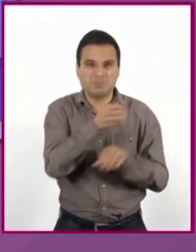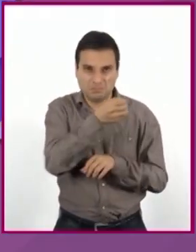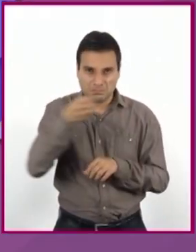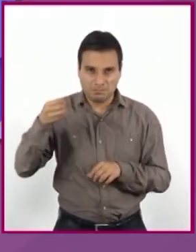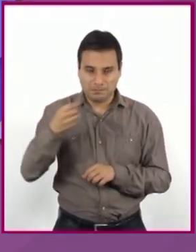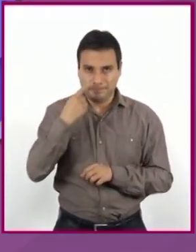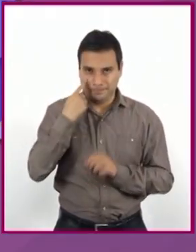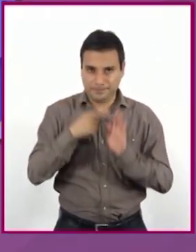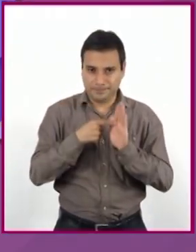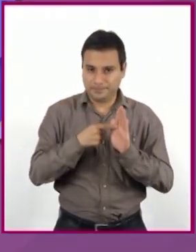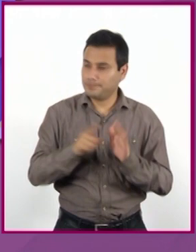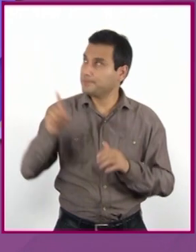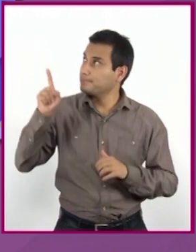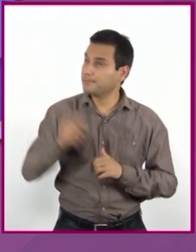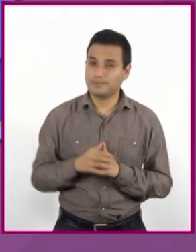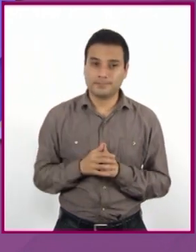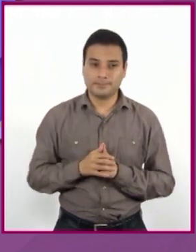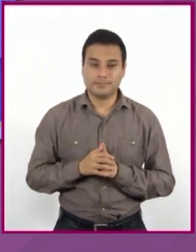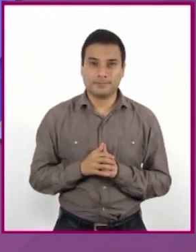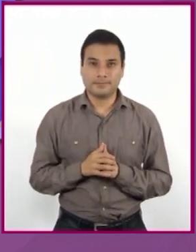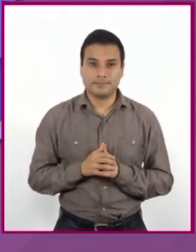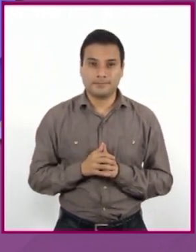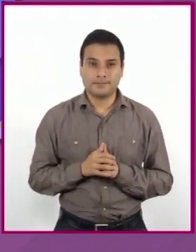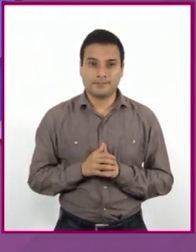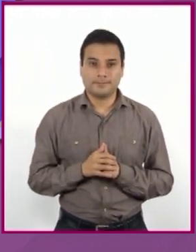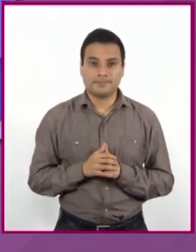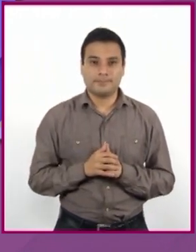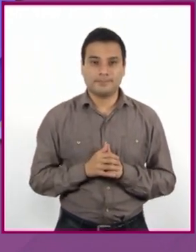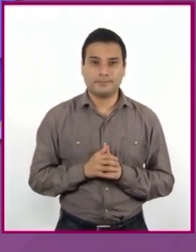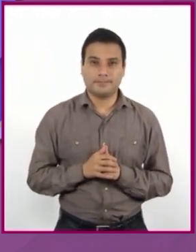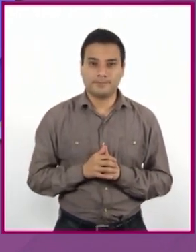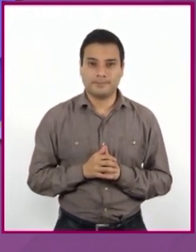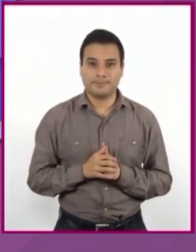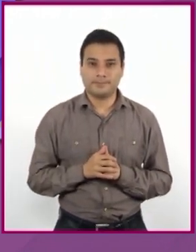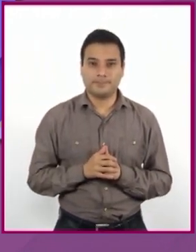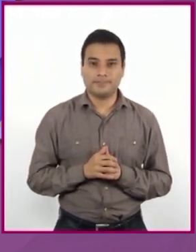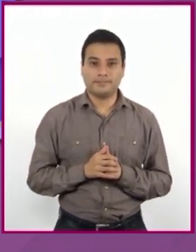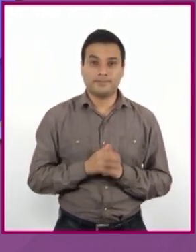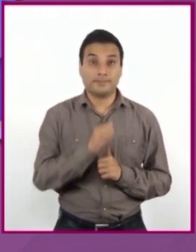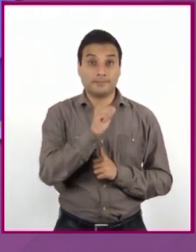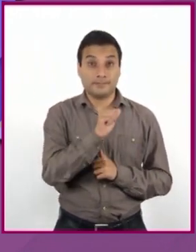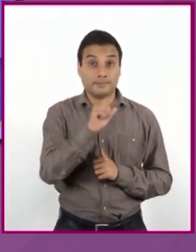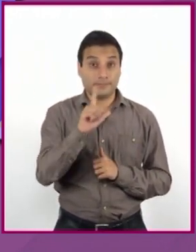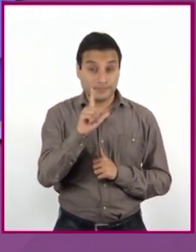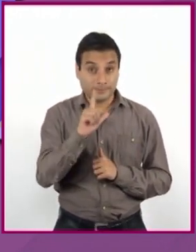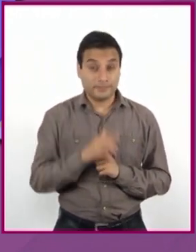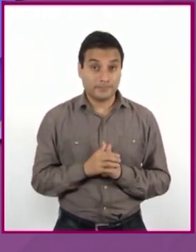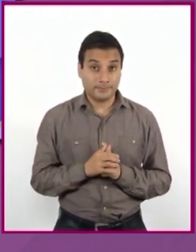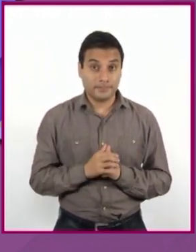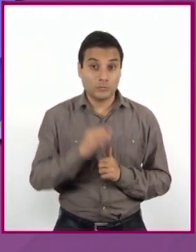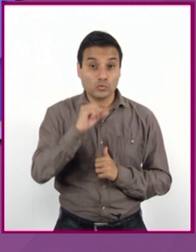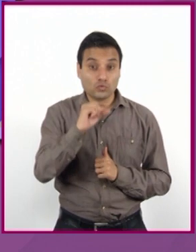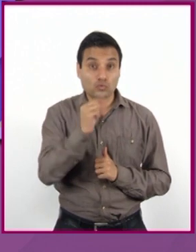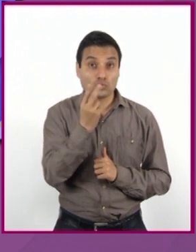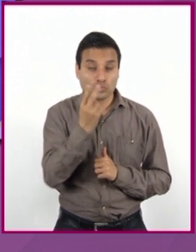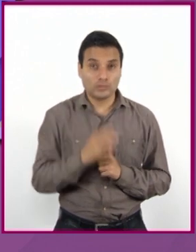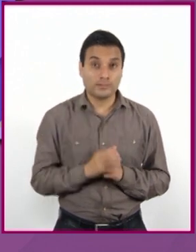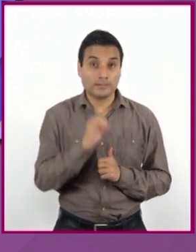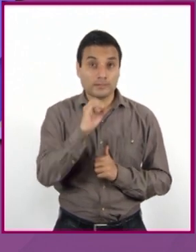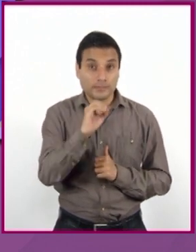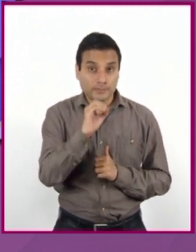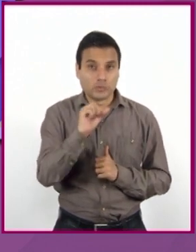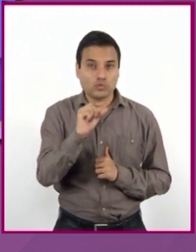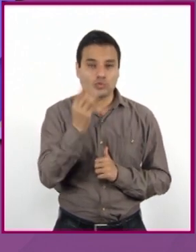manera. Al subíndice 2 o subíndice 3, su fórmula correcta es óxido de